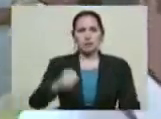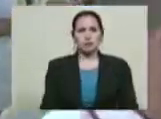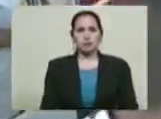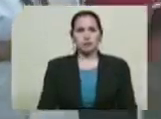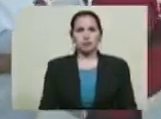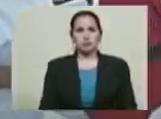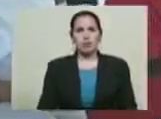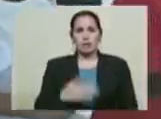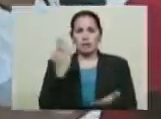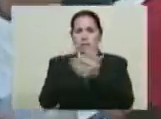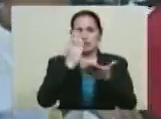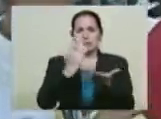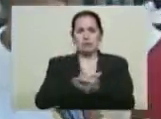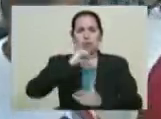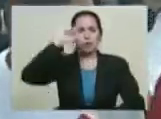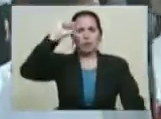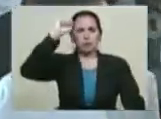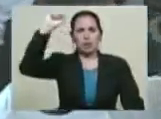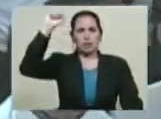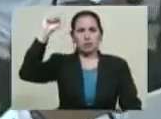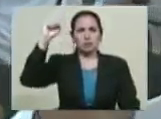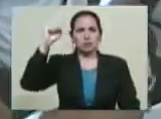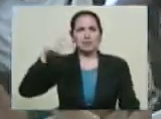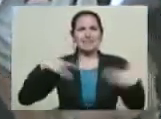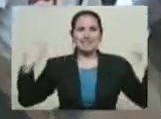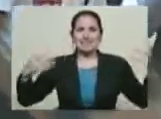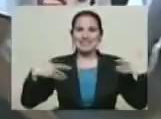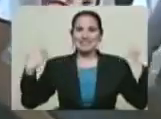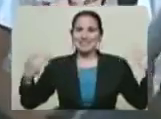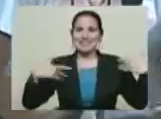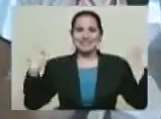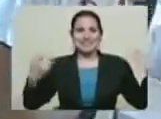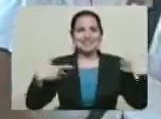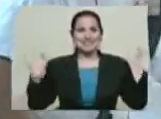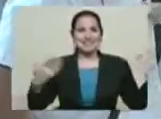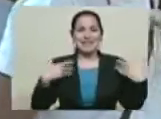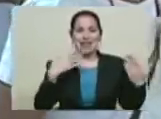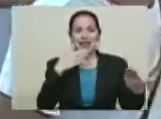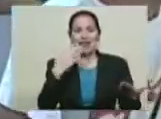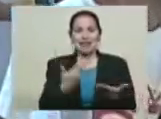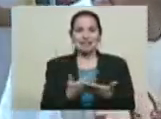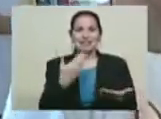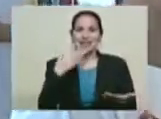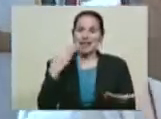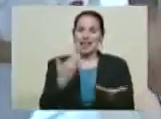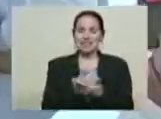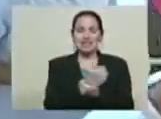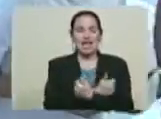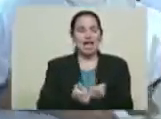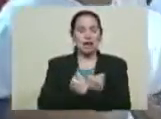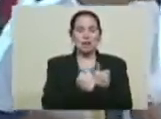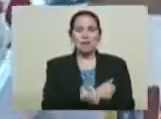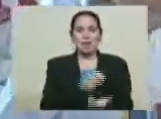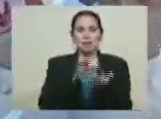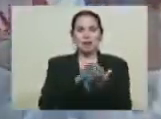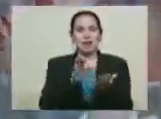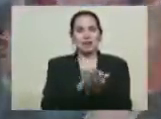¡Venceremos! ¡Siempre venceremos! Con la alegría y con el canto. Gracias, amada Margarita.